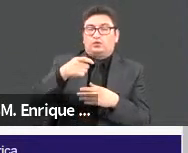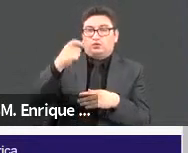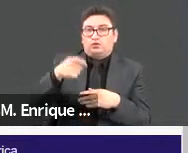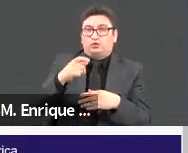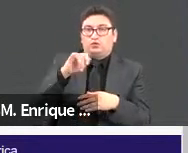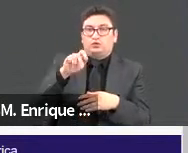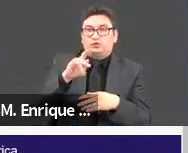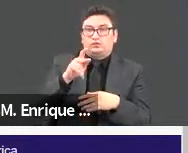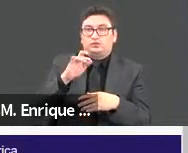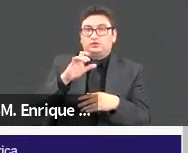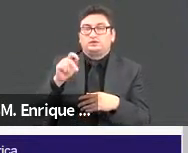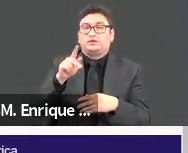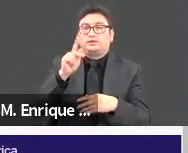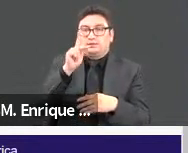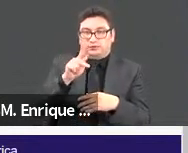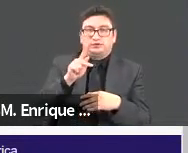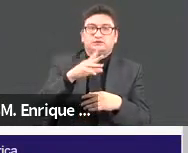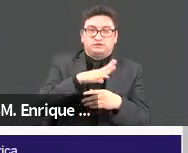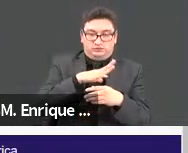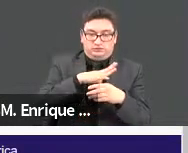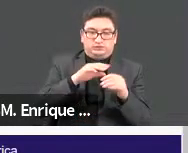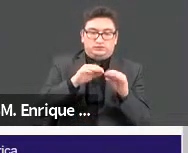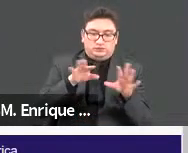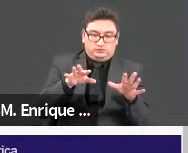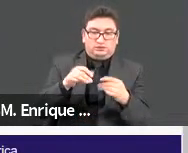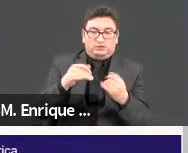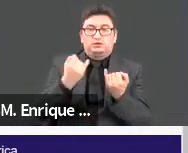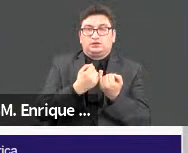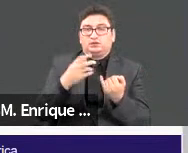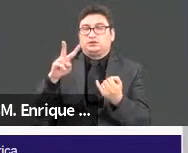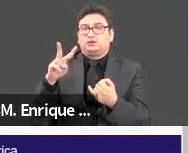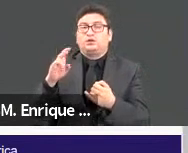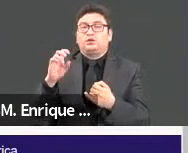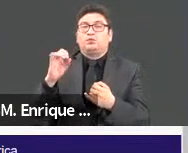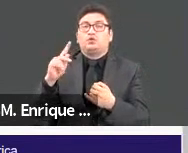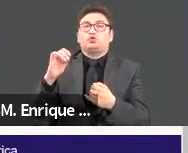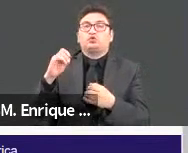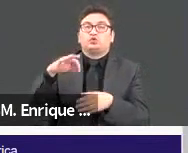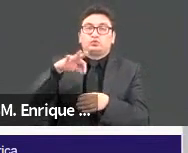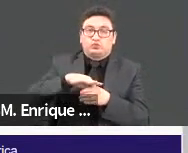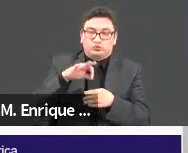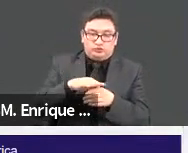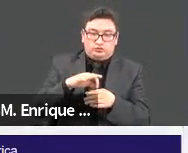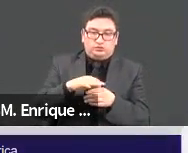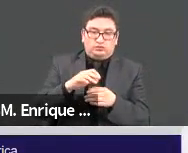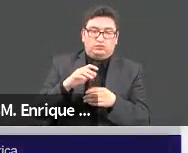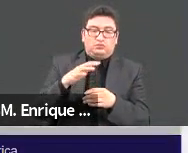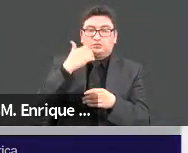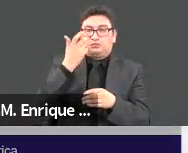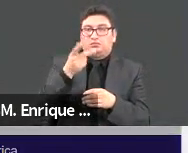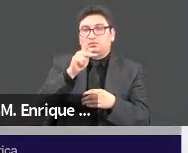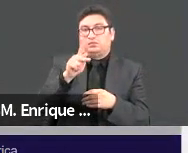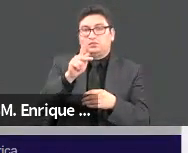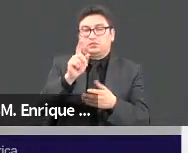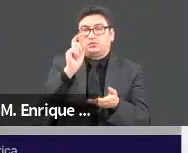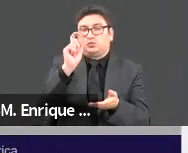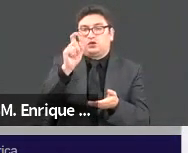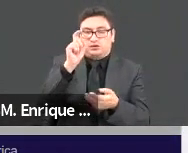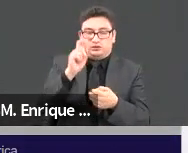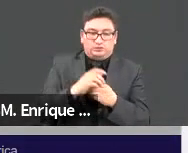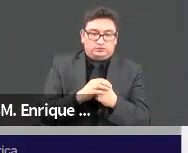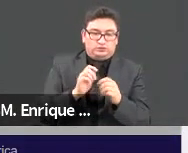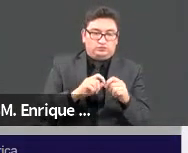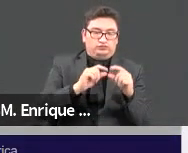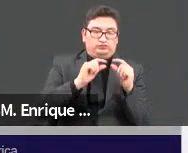el precedente publicado, ¿sí? Y el voto, ¿correcto? Le damos un clic en el precedente y nos va a